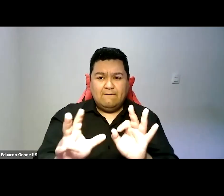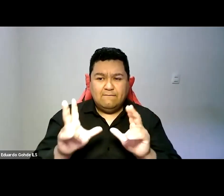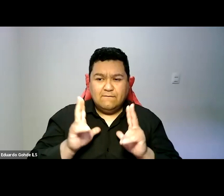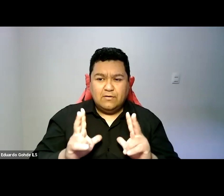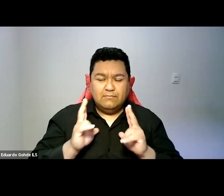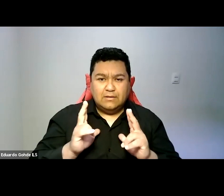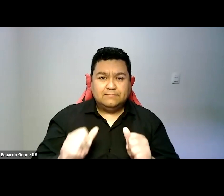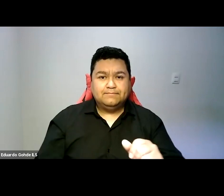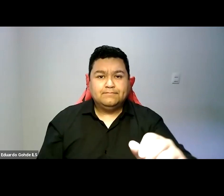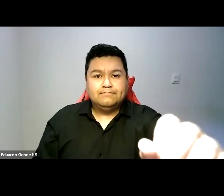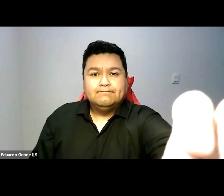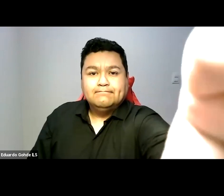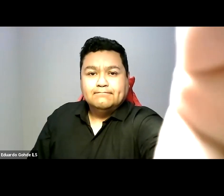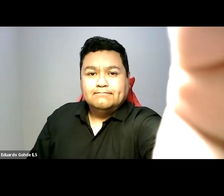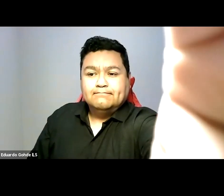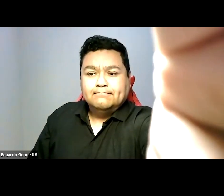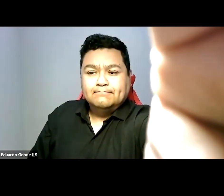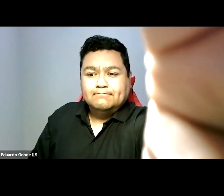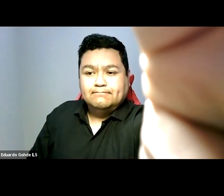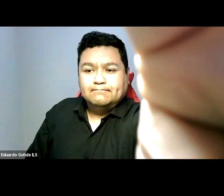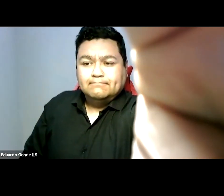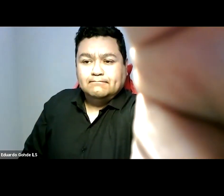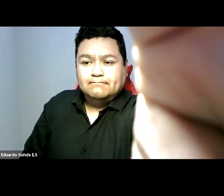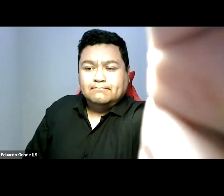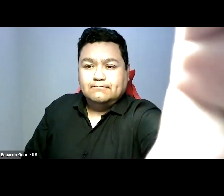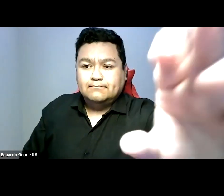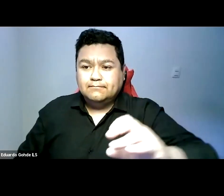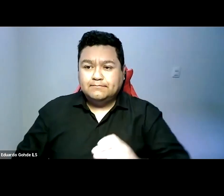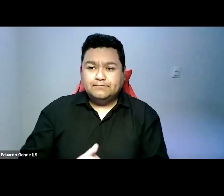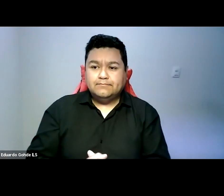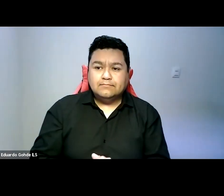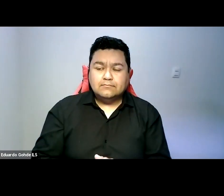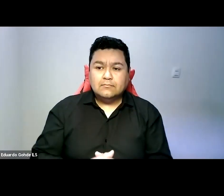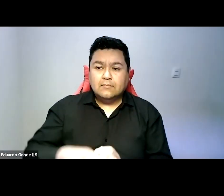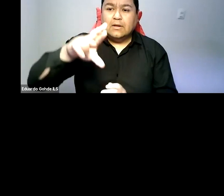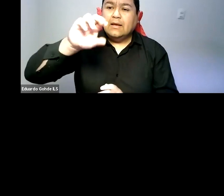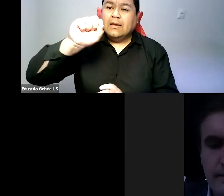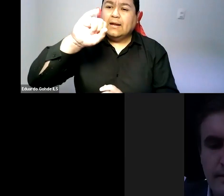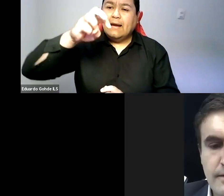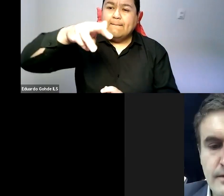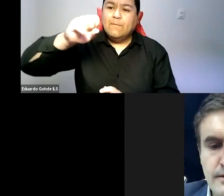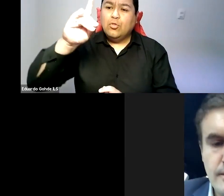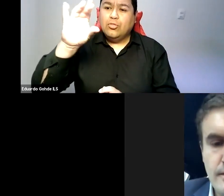al jefe de la División de Educación General del Ministerio de Educación, don Raimundo Larraín.